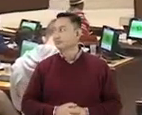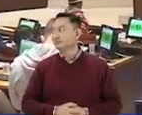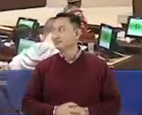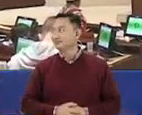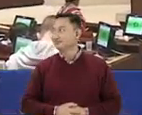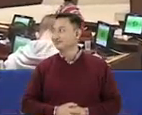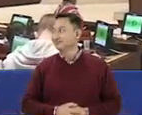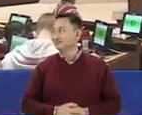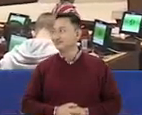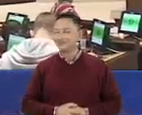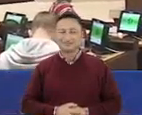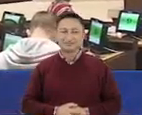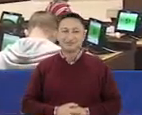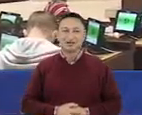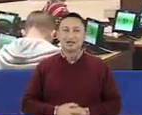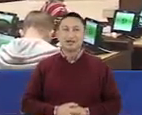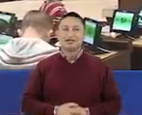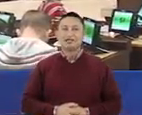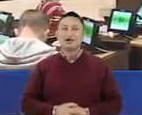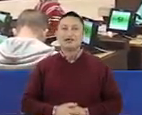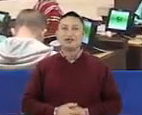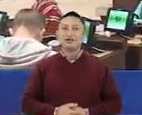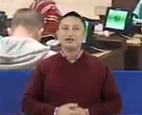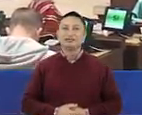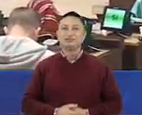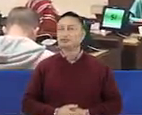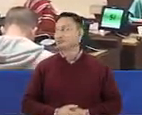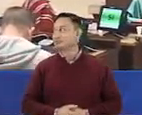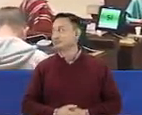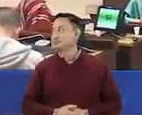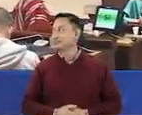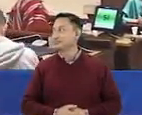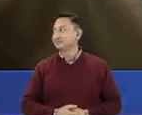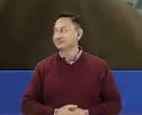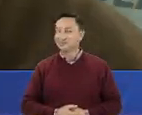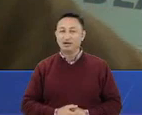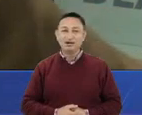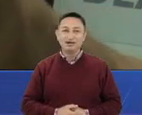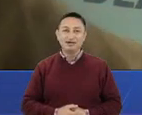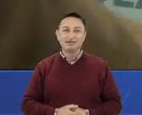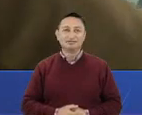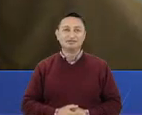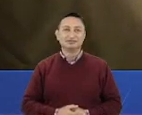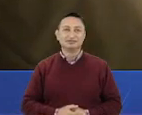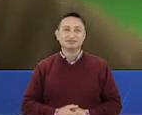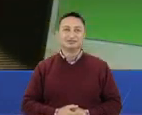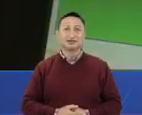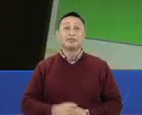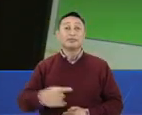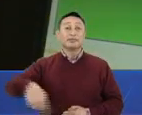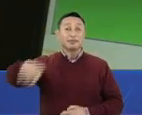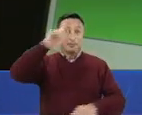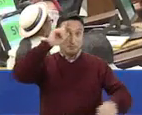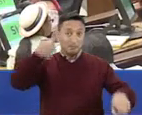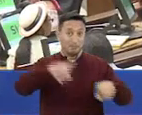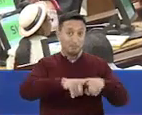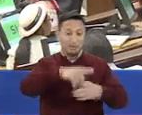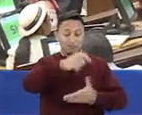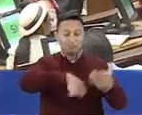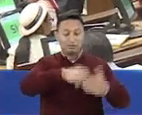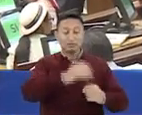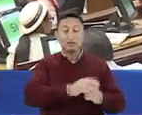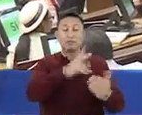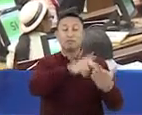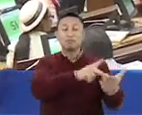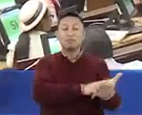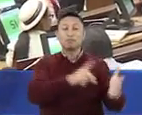Sin duda, en el legislativo cuando los asambleístas quieren ponerse de acuerdo las cosas fluyen. Es así que por unanimidad se logró aprobar el proyecto